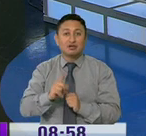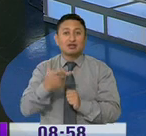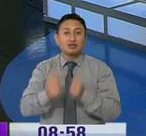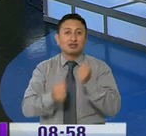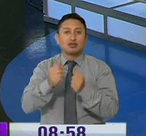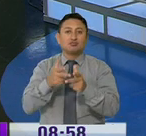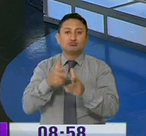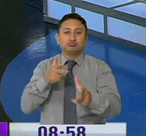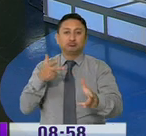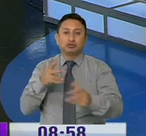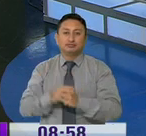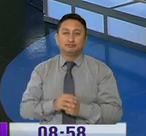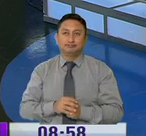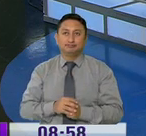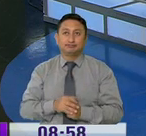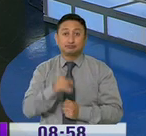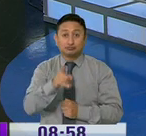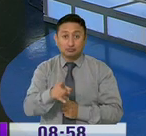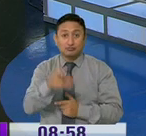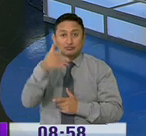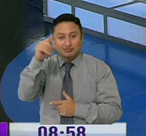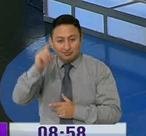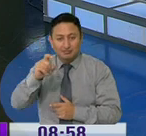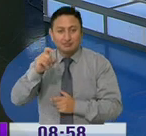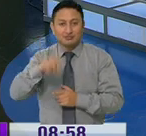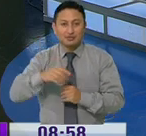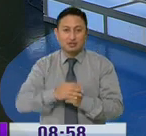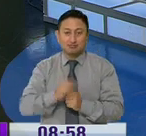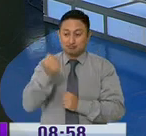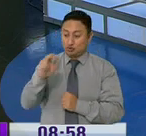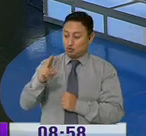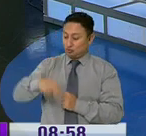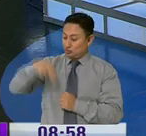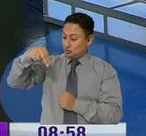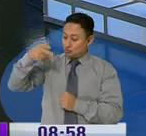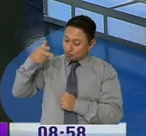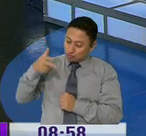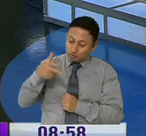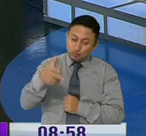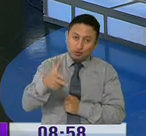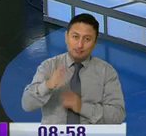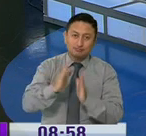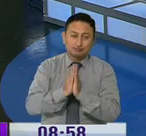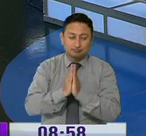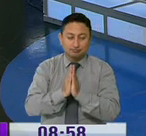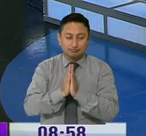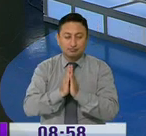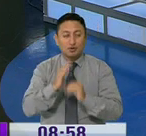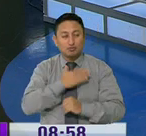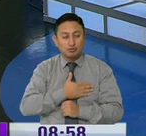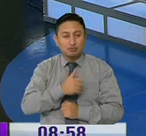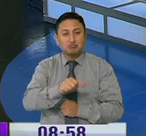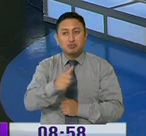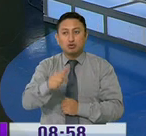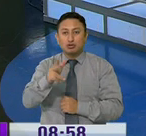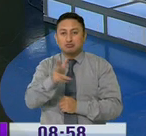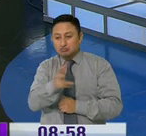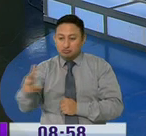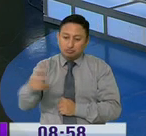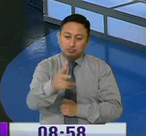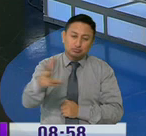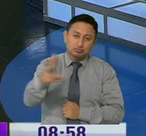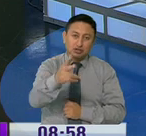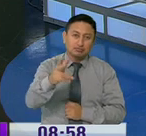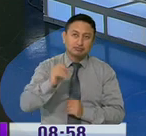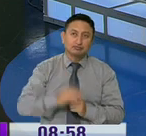embotellamiento en la Simón Bolívar. Si usted tiene que ir de sur a norte a la Simón Bolívar, trate de tomar vías distintas,